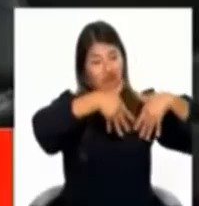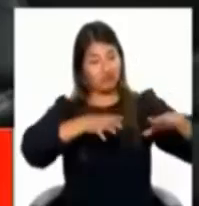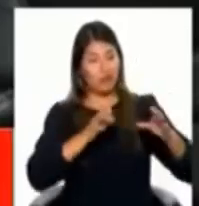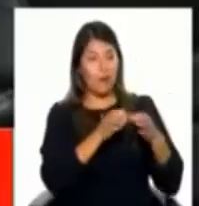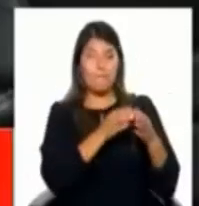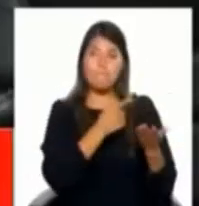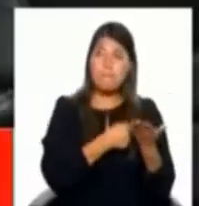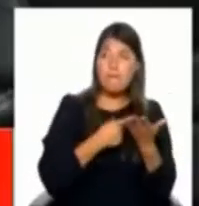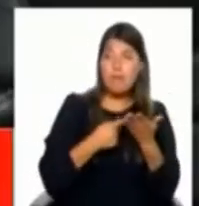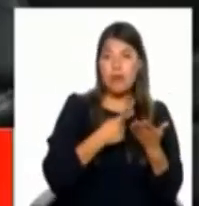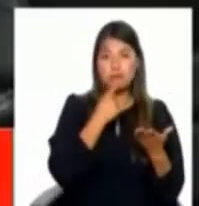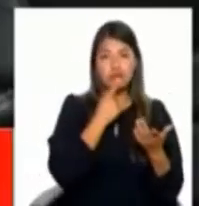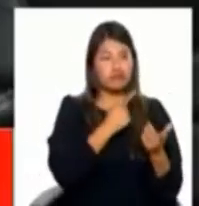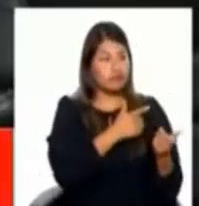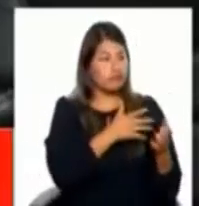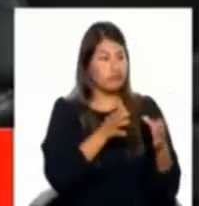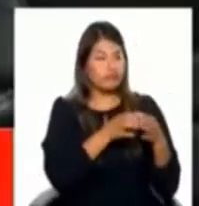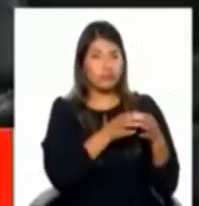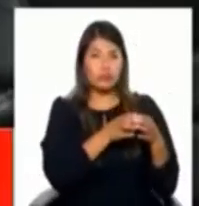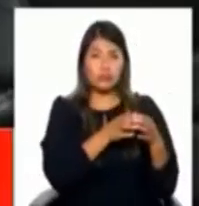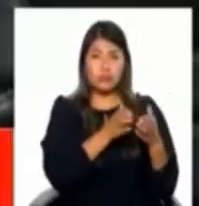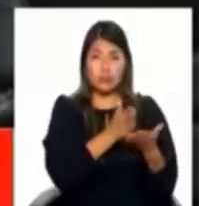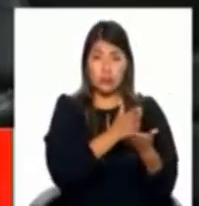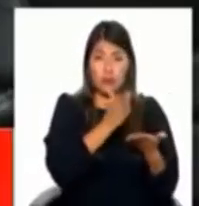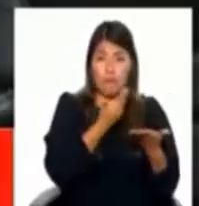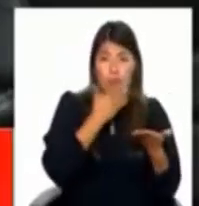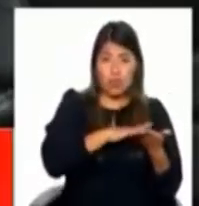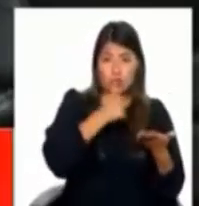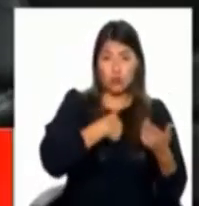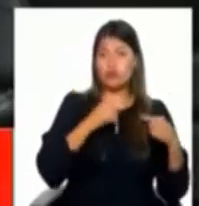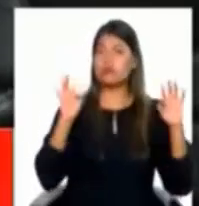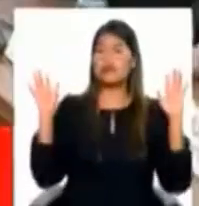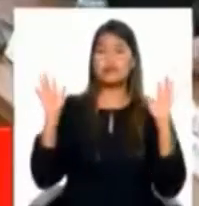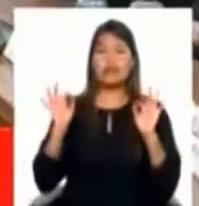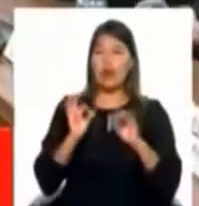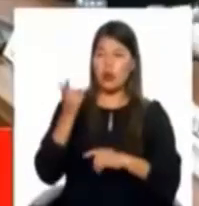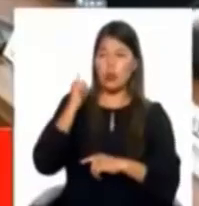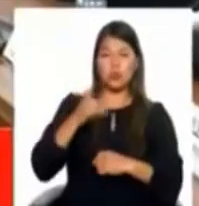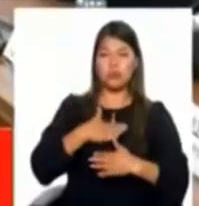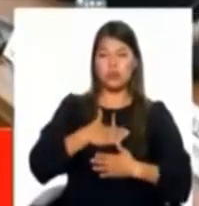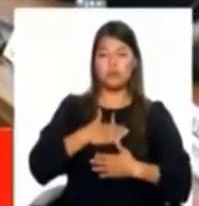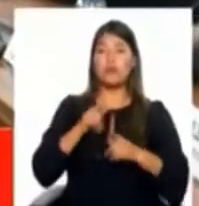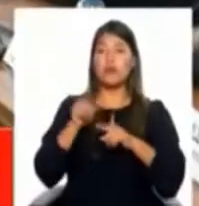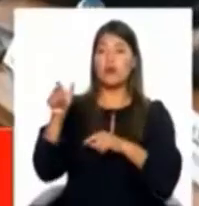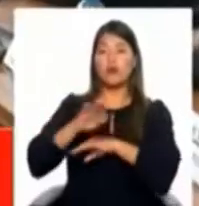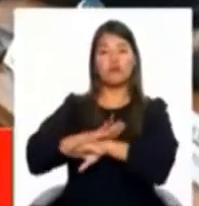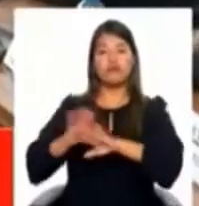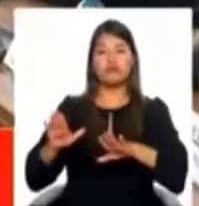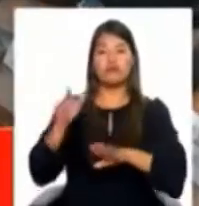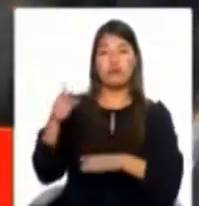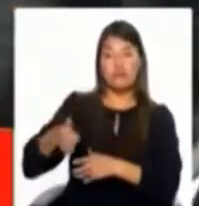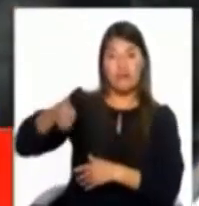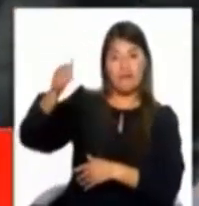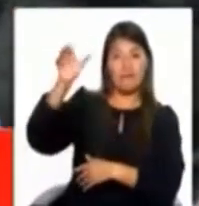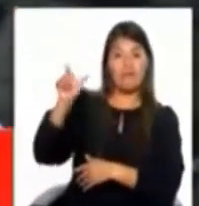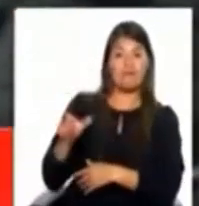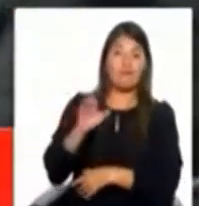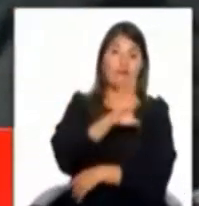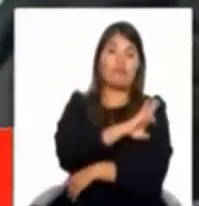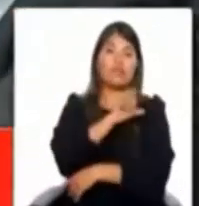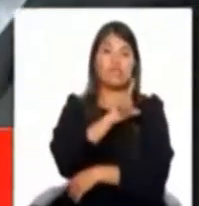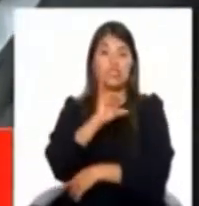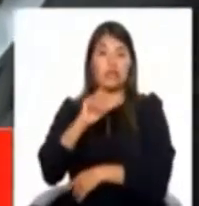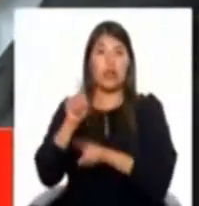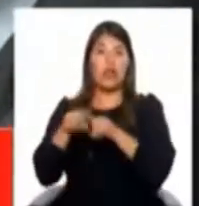lidero una organización criminal. Desmintió las denuncias en su contra ante la Comisión de Fiscalización. La fiscal de la Nación, Patricia